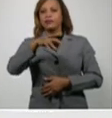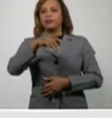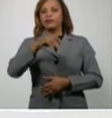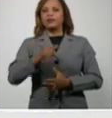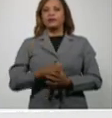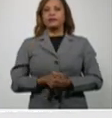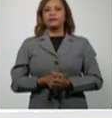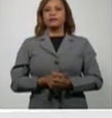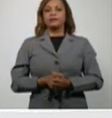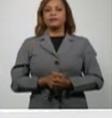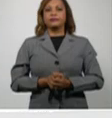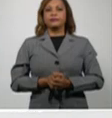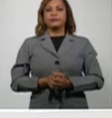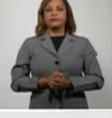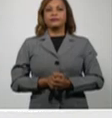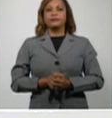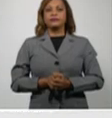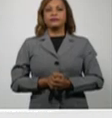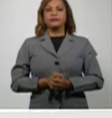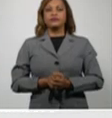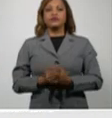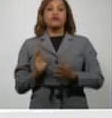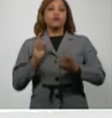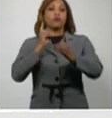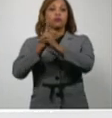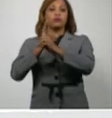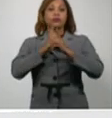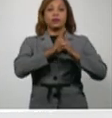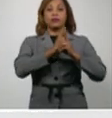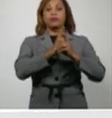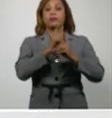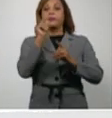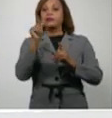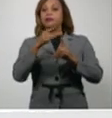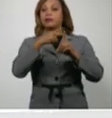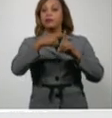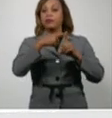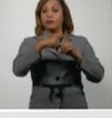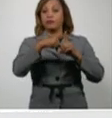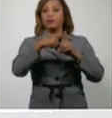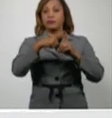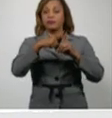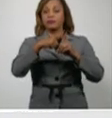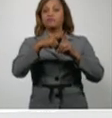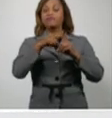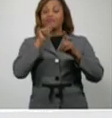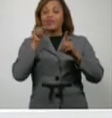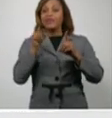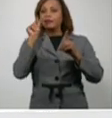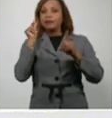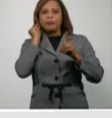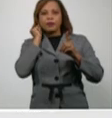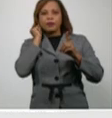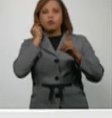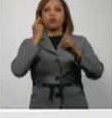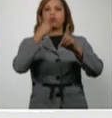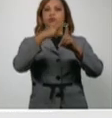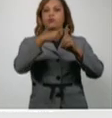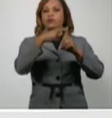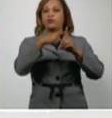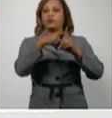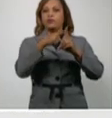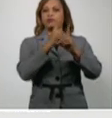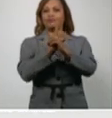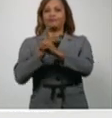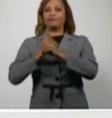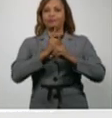provincia, contacto de caso positivo. Esta señora sí era un contacto de caso positivo, además con